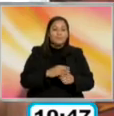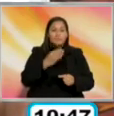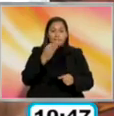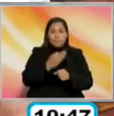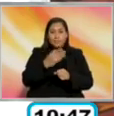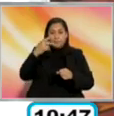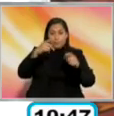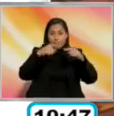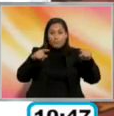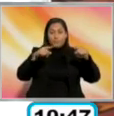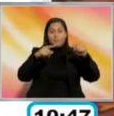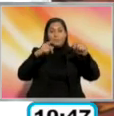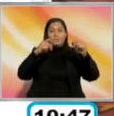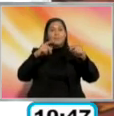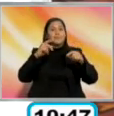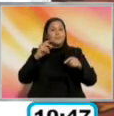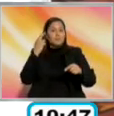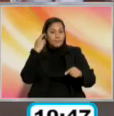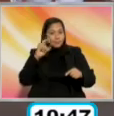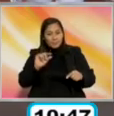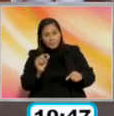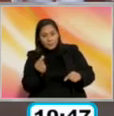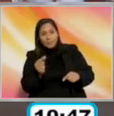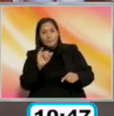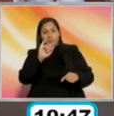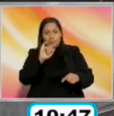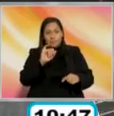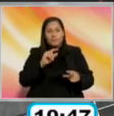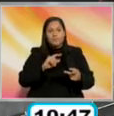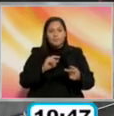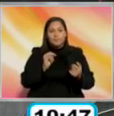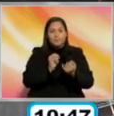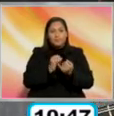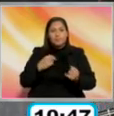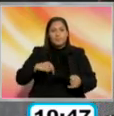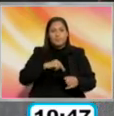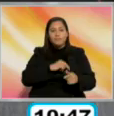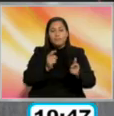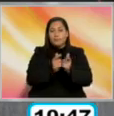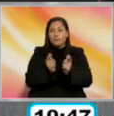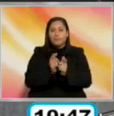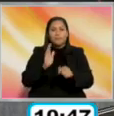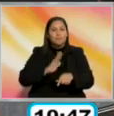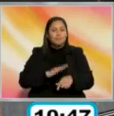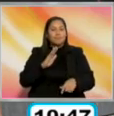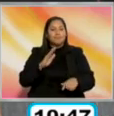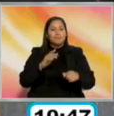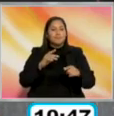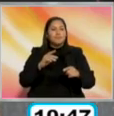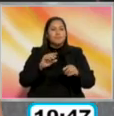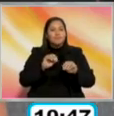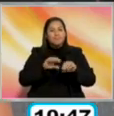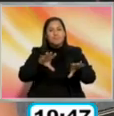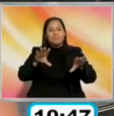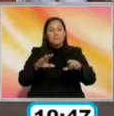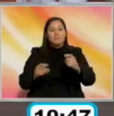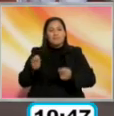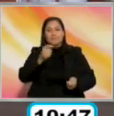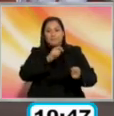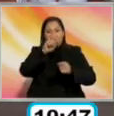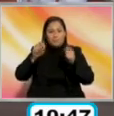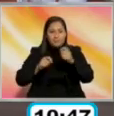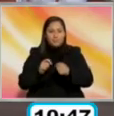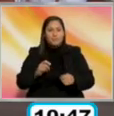su es. música en diferentes estaciones radiales. En las estaciones y también somos de los grupos más sonados a nivel sonidero.